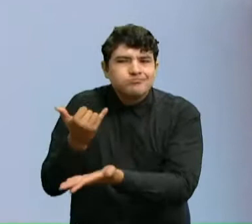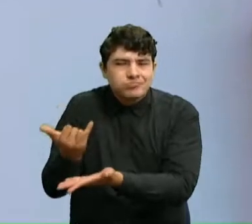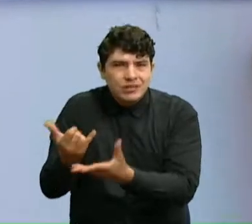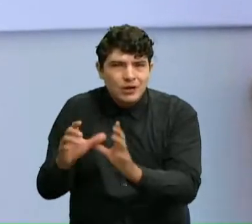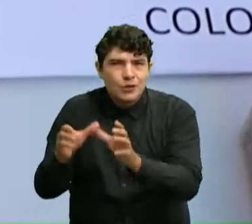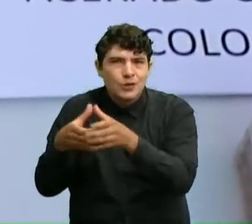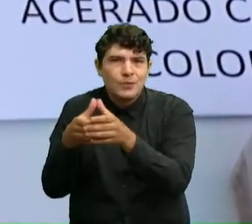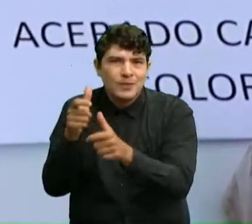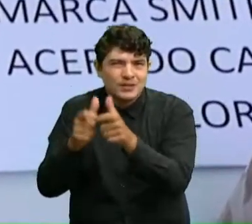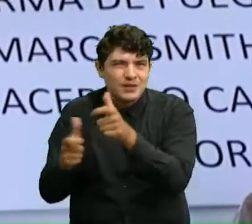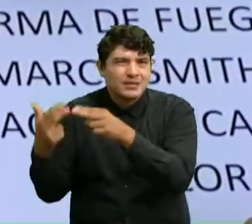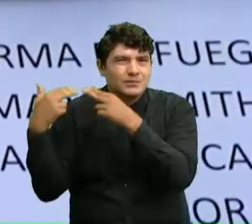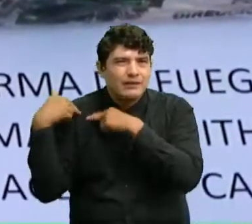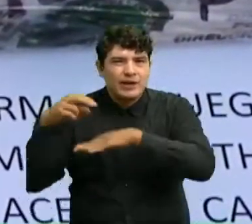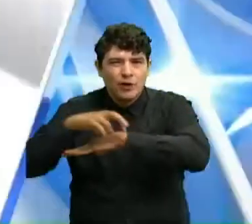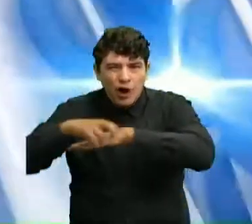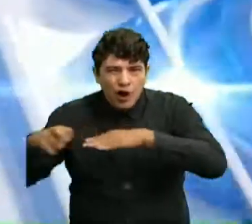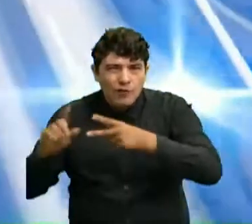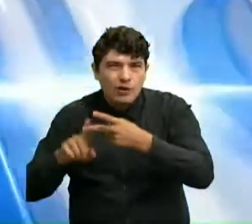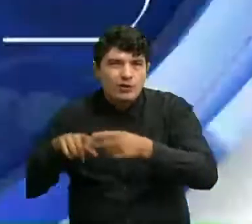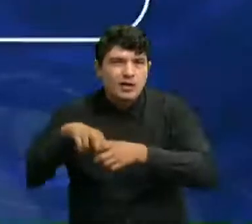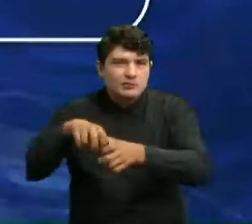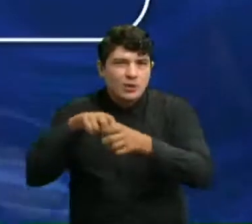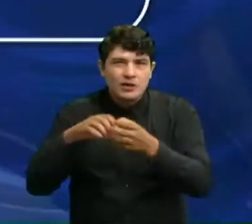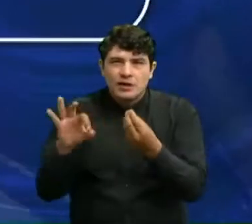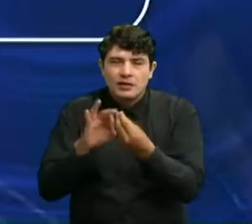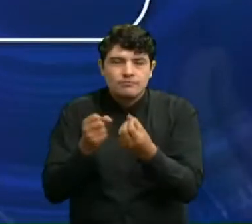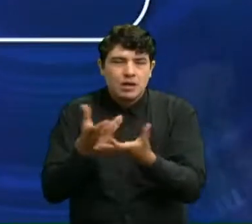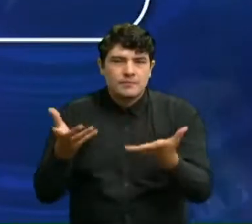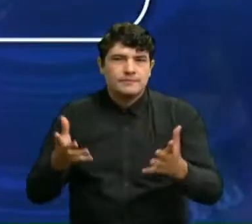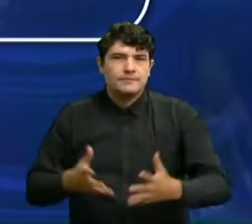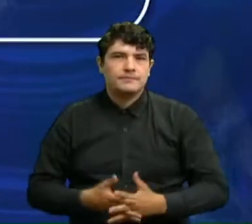temas relacionados con hurto y tráfico de estupefacientes.